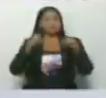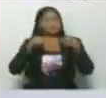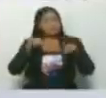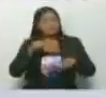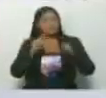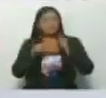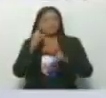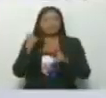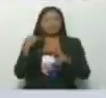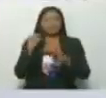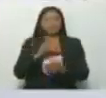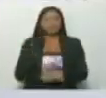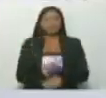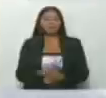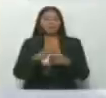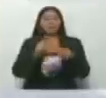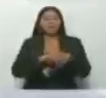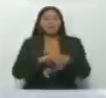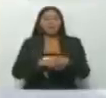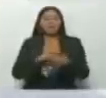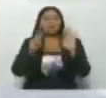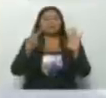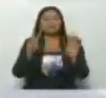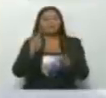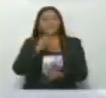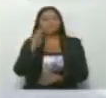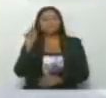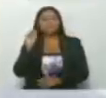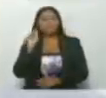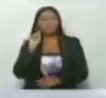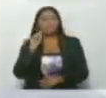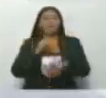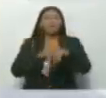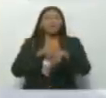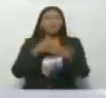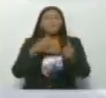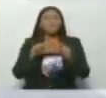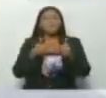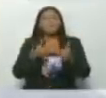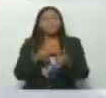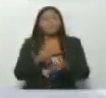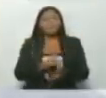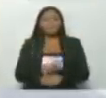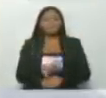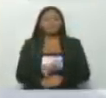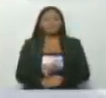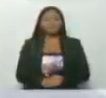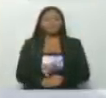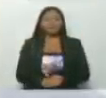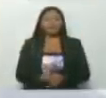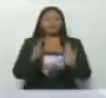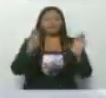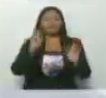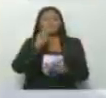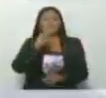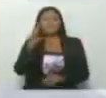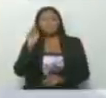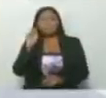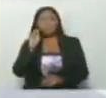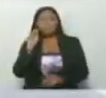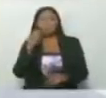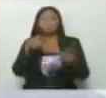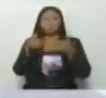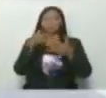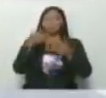bueno hasta ahora ciertamente un minuto puntual a las 7 y 27 21 minutos comenzando esta